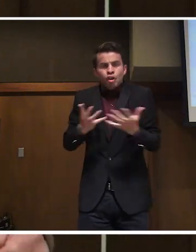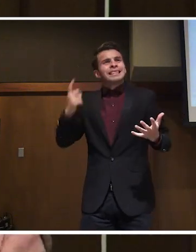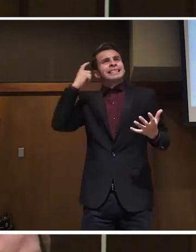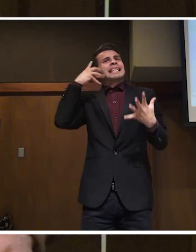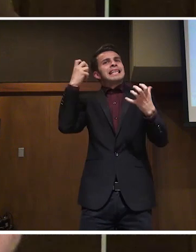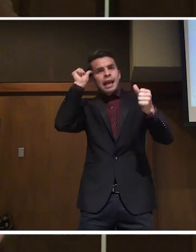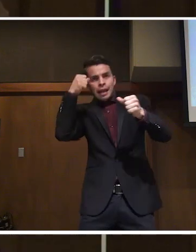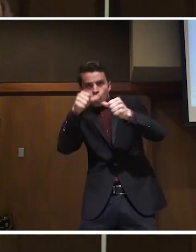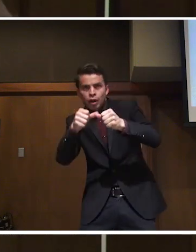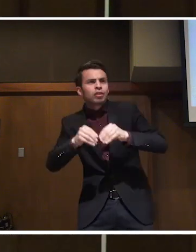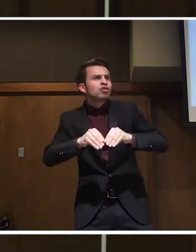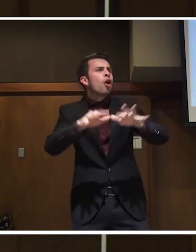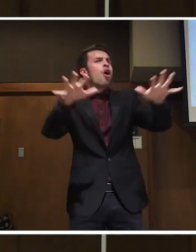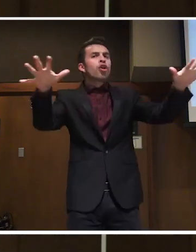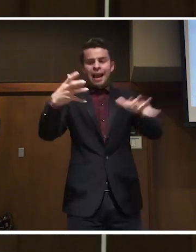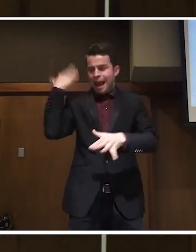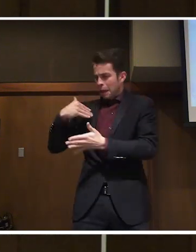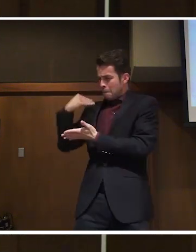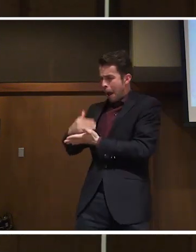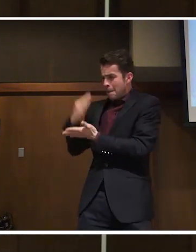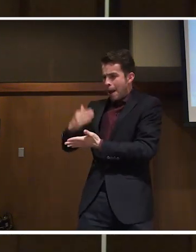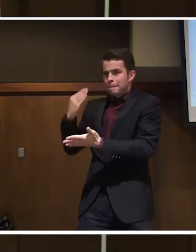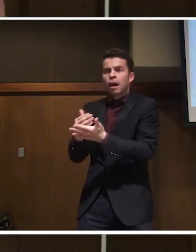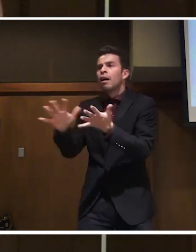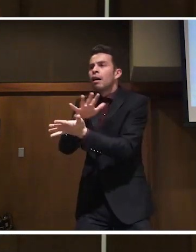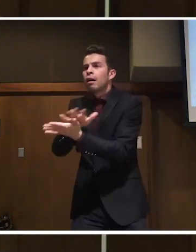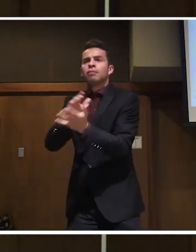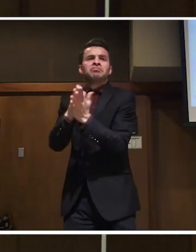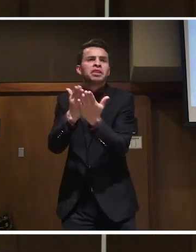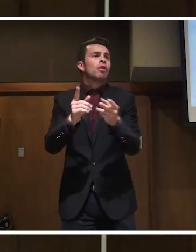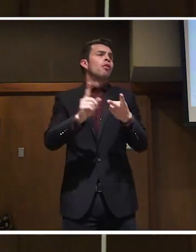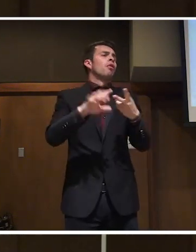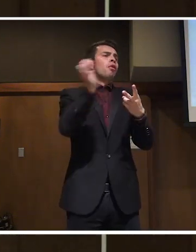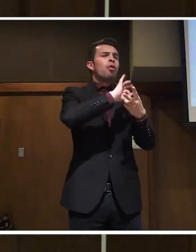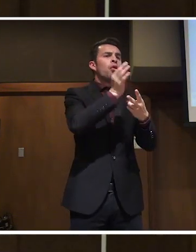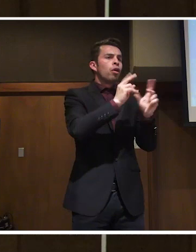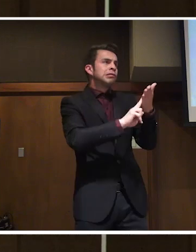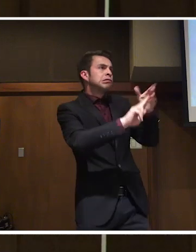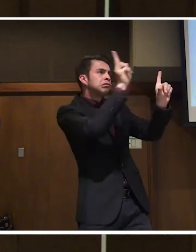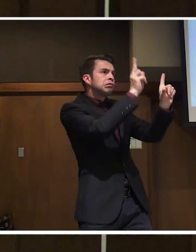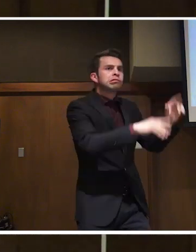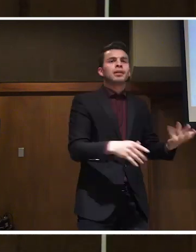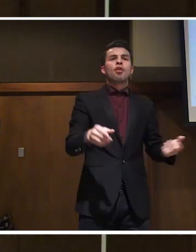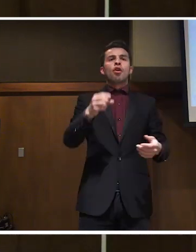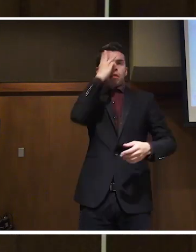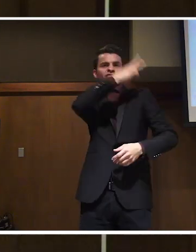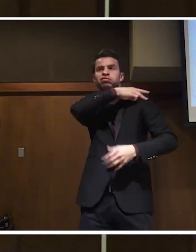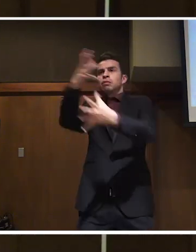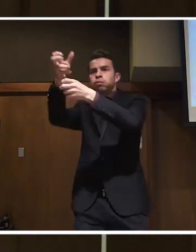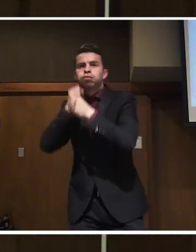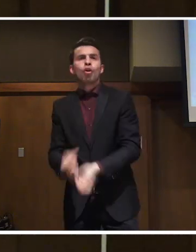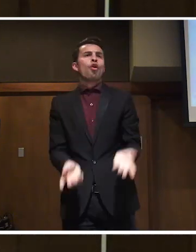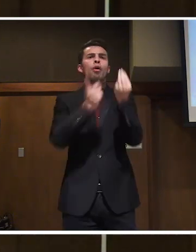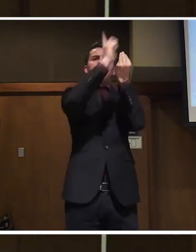estaba pasando aquí, recoger cuánta cosa publicaran los líderes de la independencia, los ejércitos, los